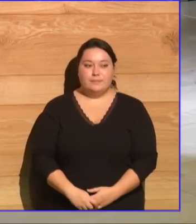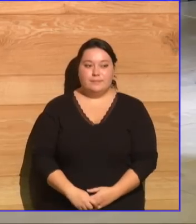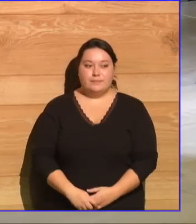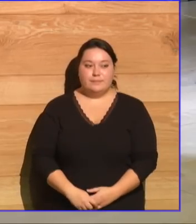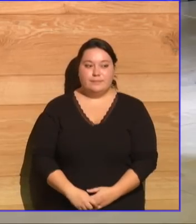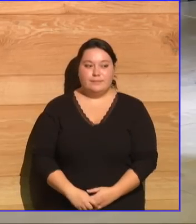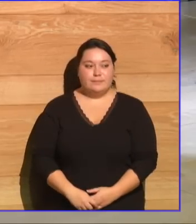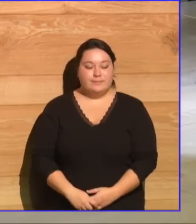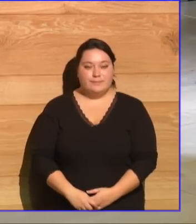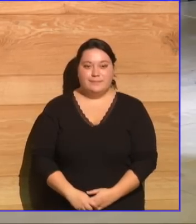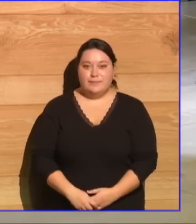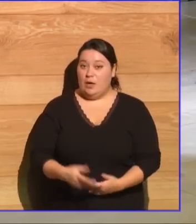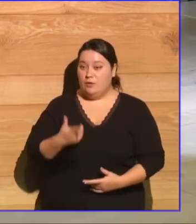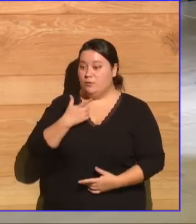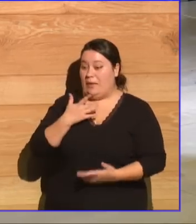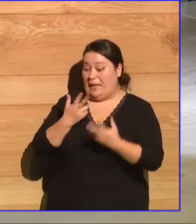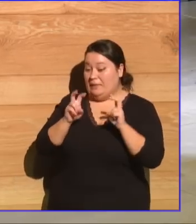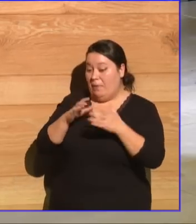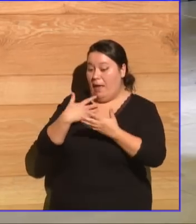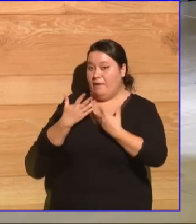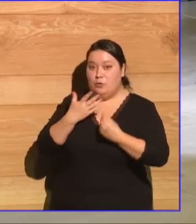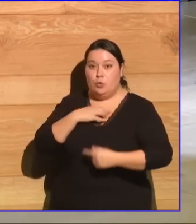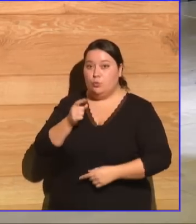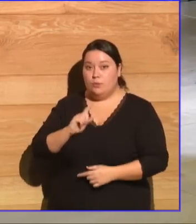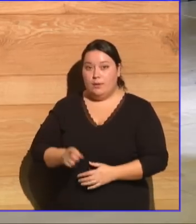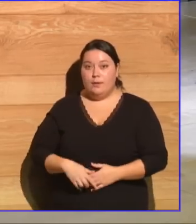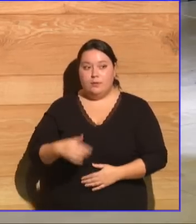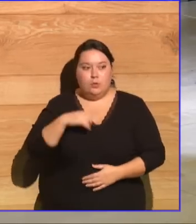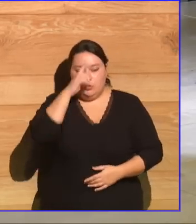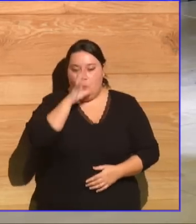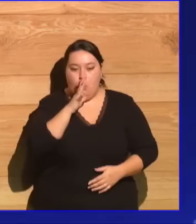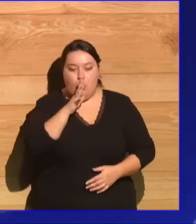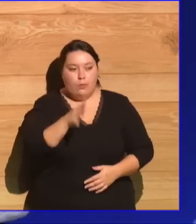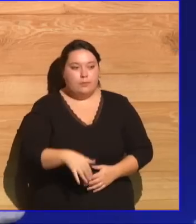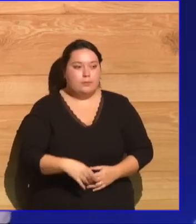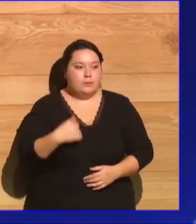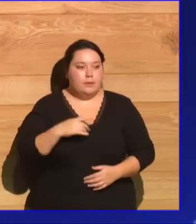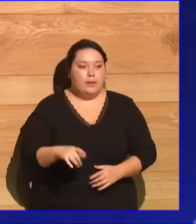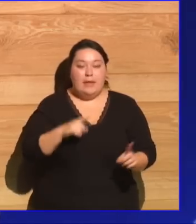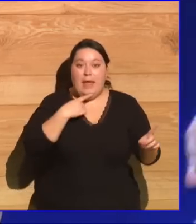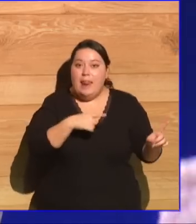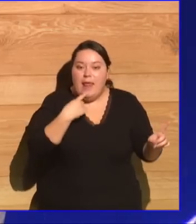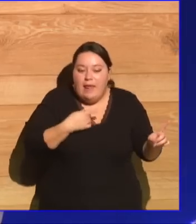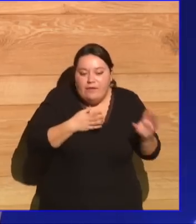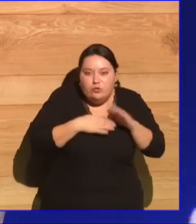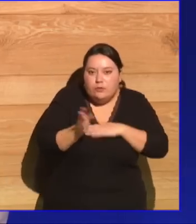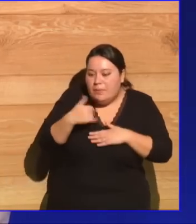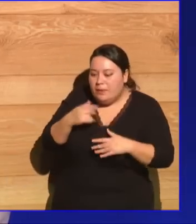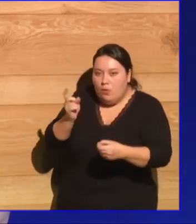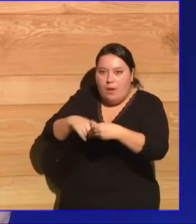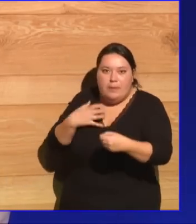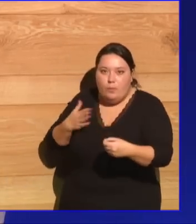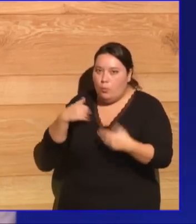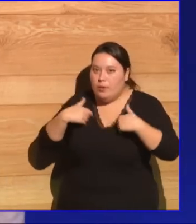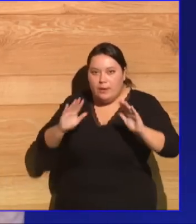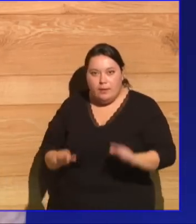Es que no le gusta hablar de estos temas, ¿eh? Es que no me lo le puedo gusta. creer. O sea, yo he dicho Indiana Jones y la última cruzada. Y él mismo se ha metido ahí en un meandro.